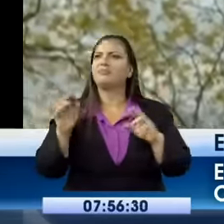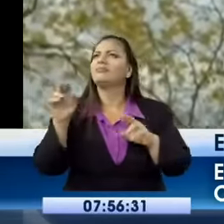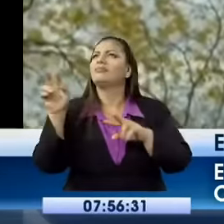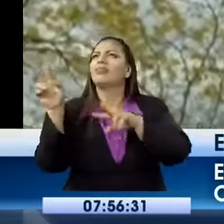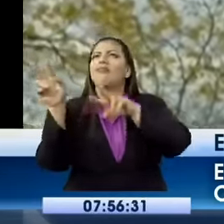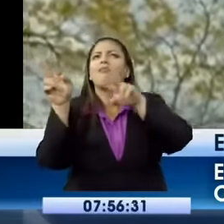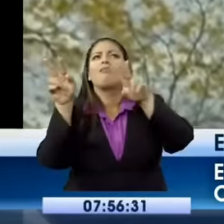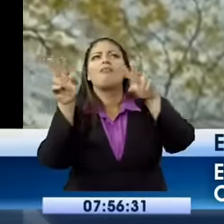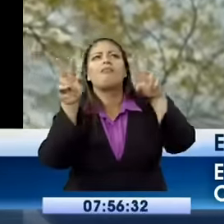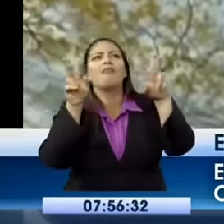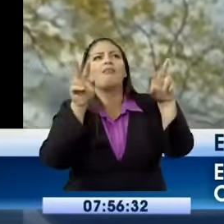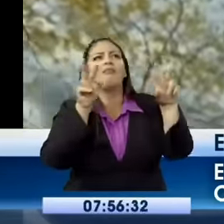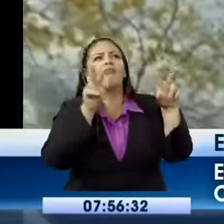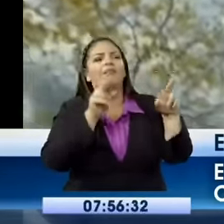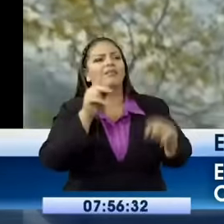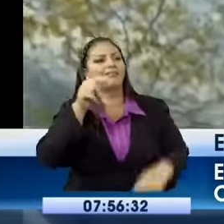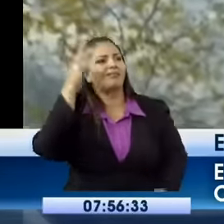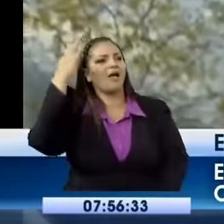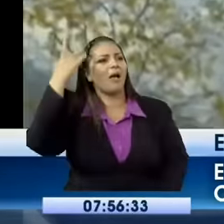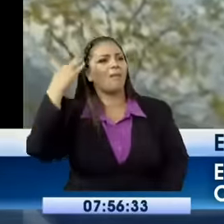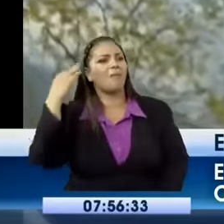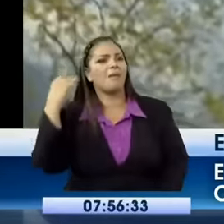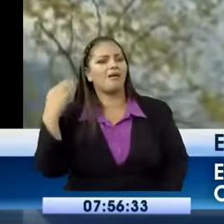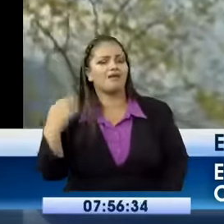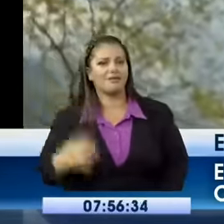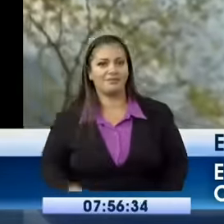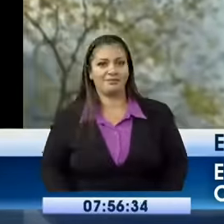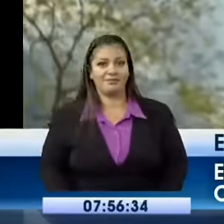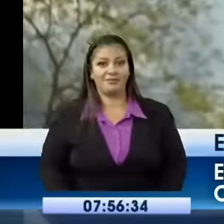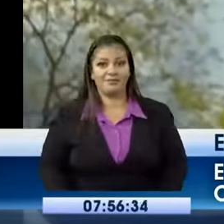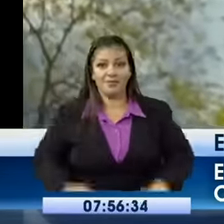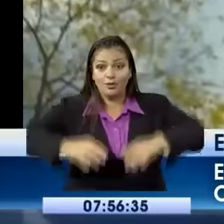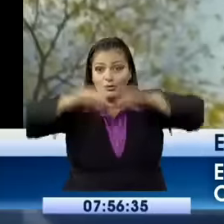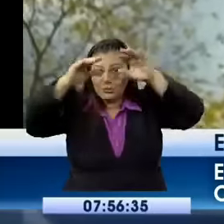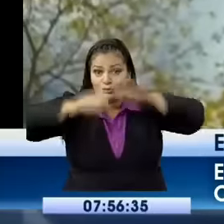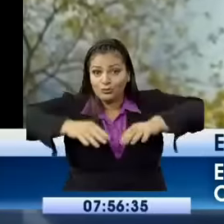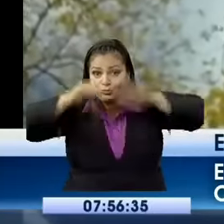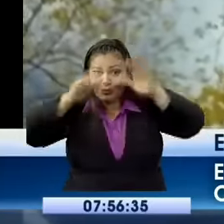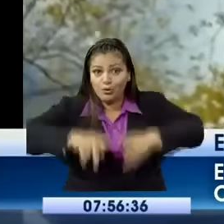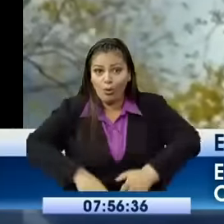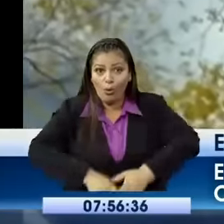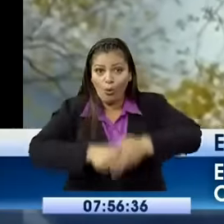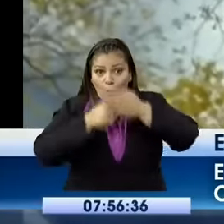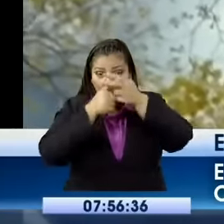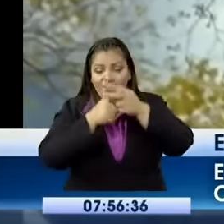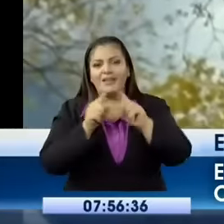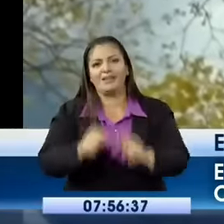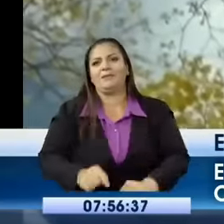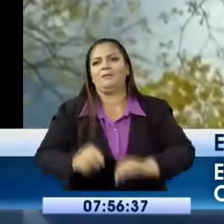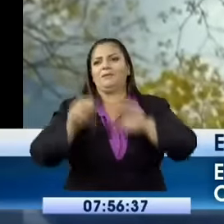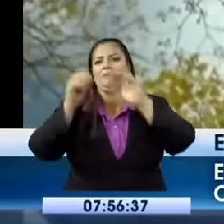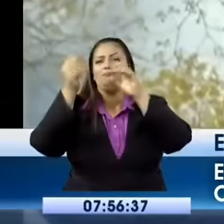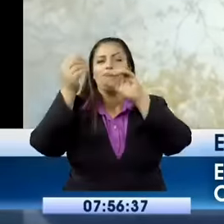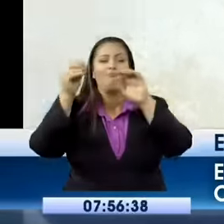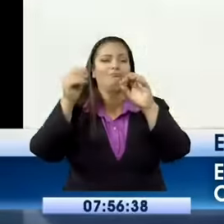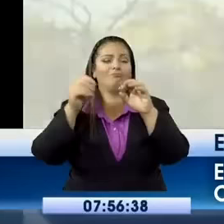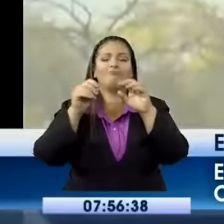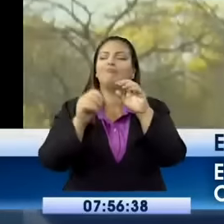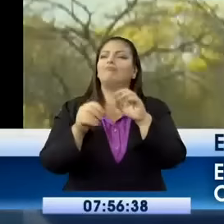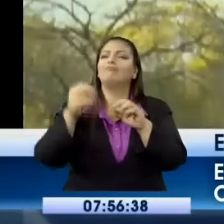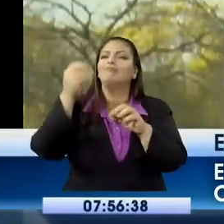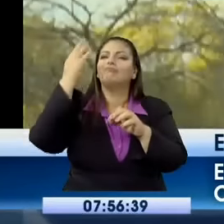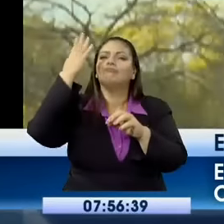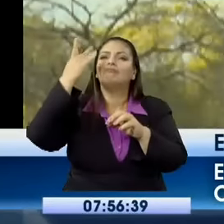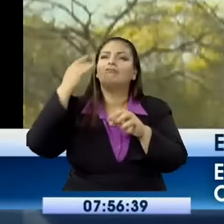árbol milenario que aparecen con las primeras lluvias de invierno para poder ver este atractivo natural teníamos que viajar hasta la ciudad de